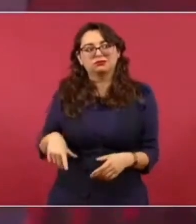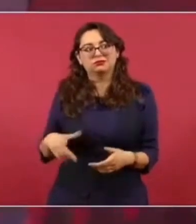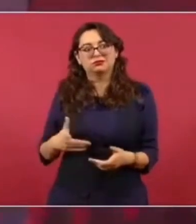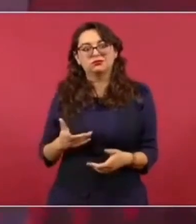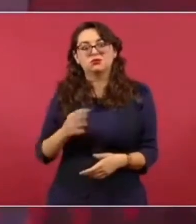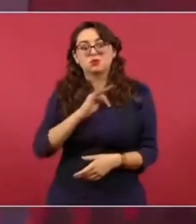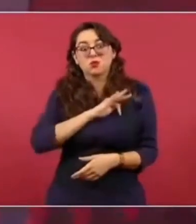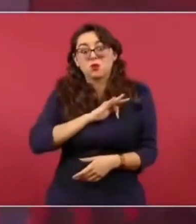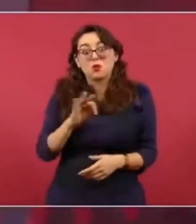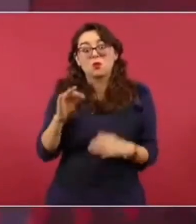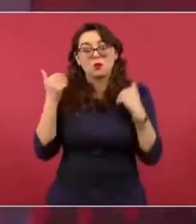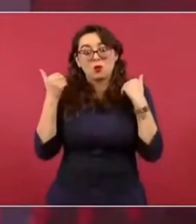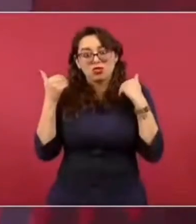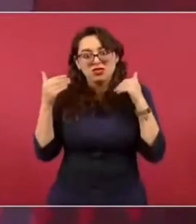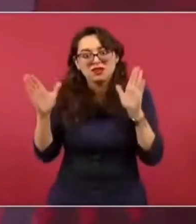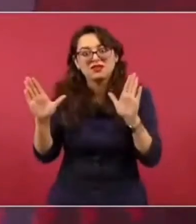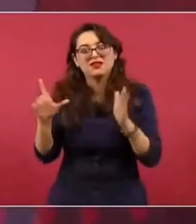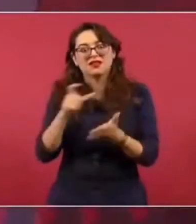quise,